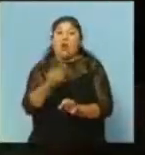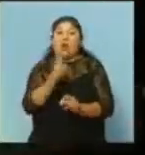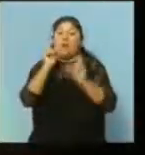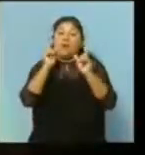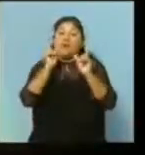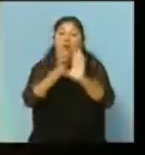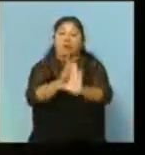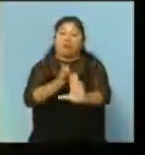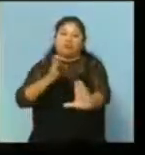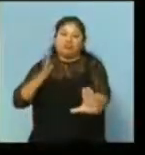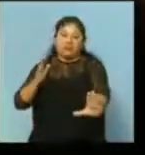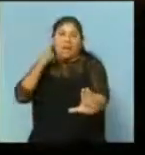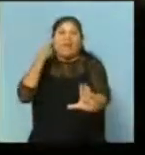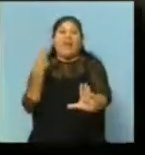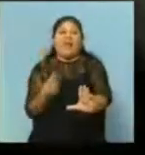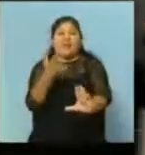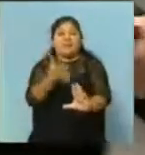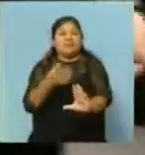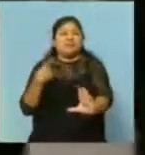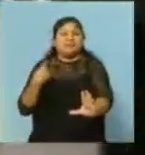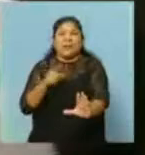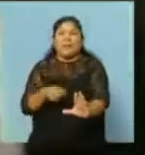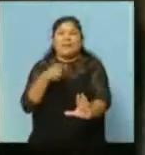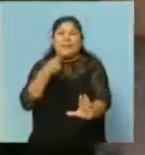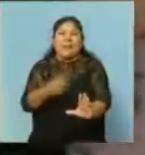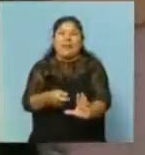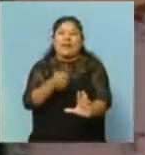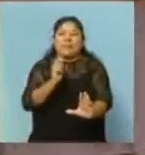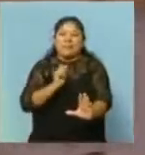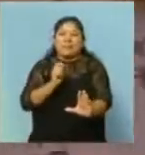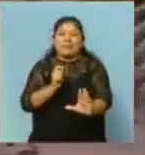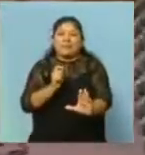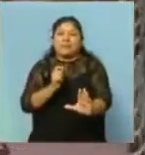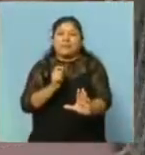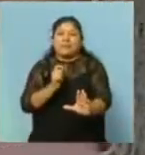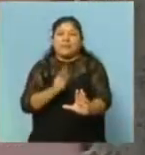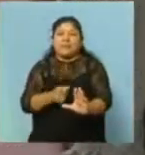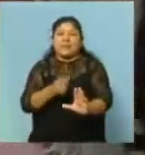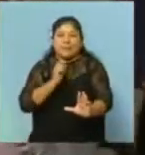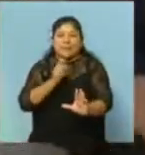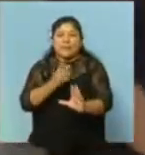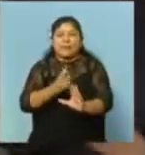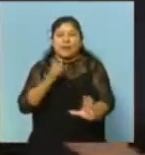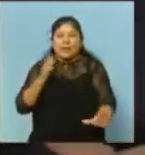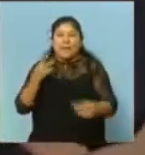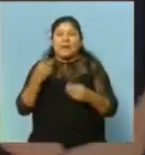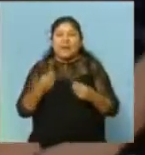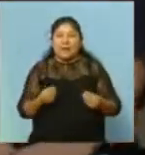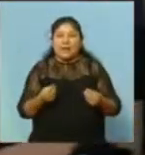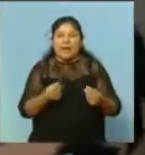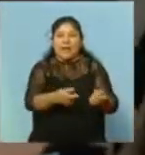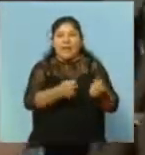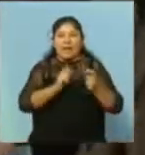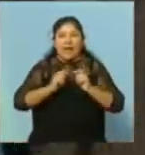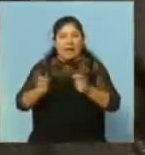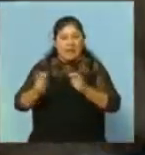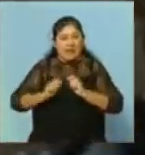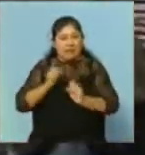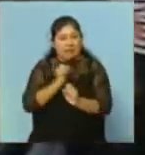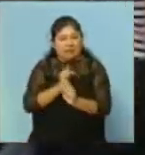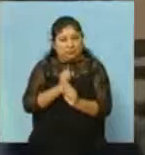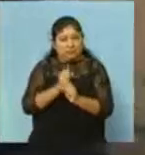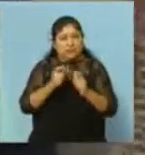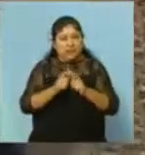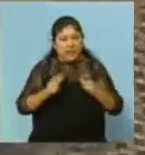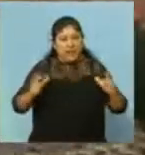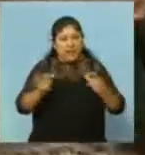fila para poder llevar adelante este nombramiento que esperan ellos que se pueda dar hoy a partir de las 2